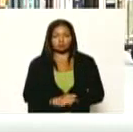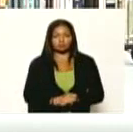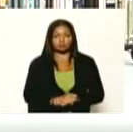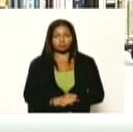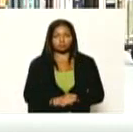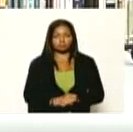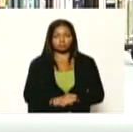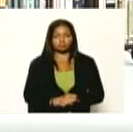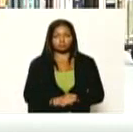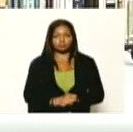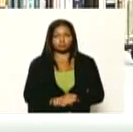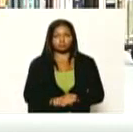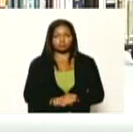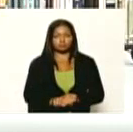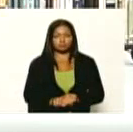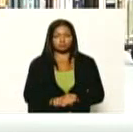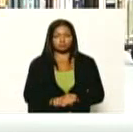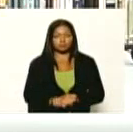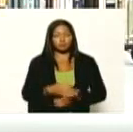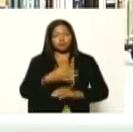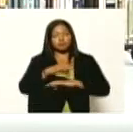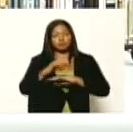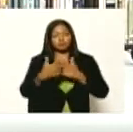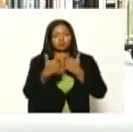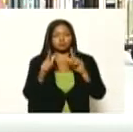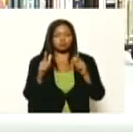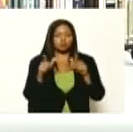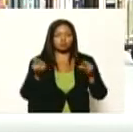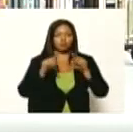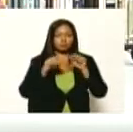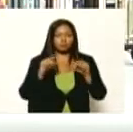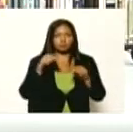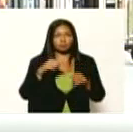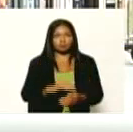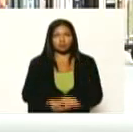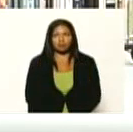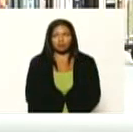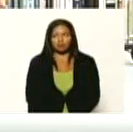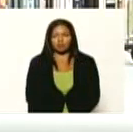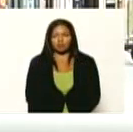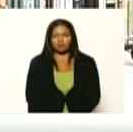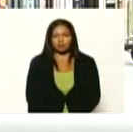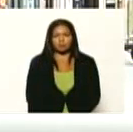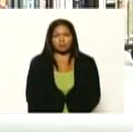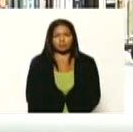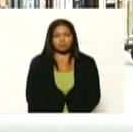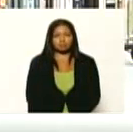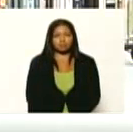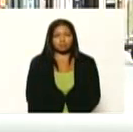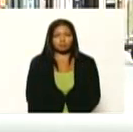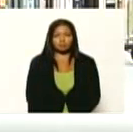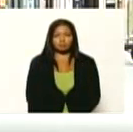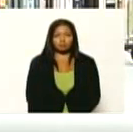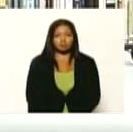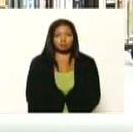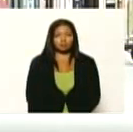El municipio bolivariano libertador, la ciudad de Caracas. Aquí están,